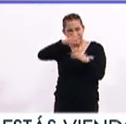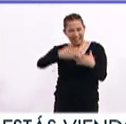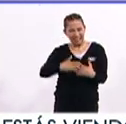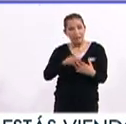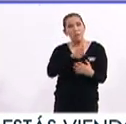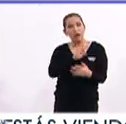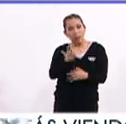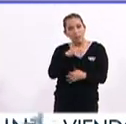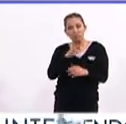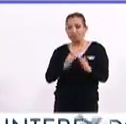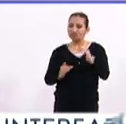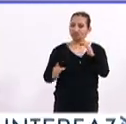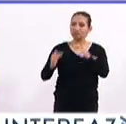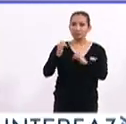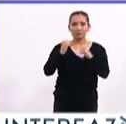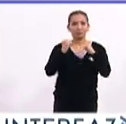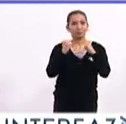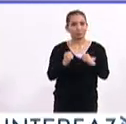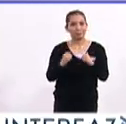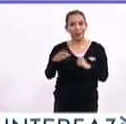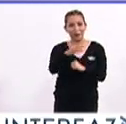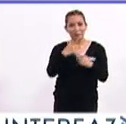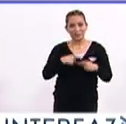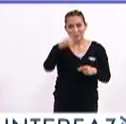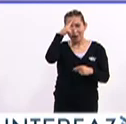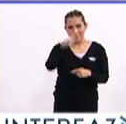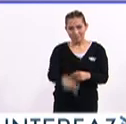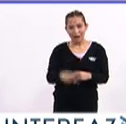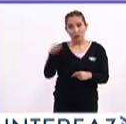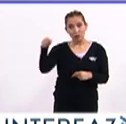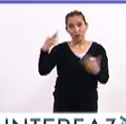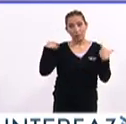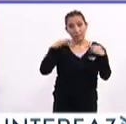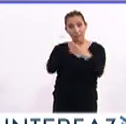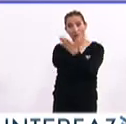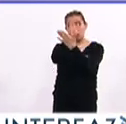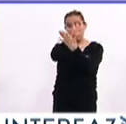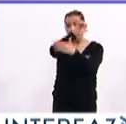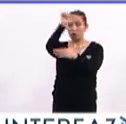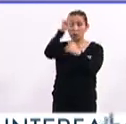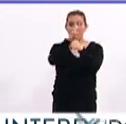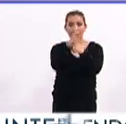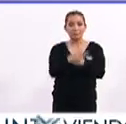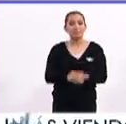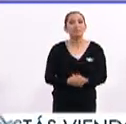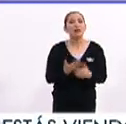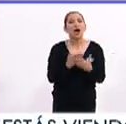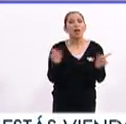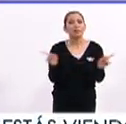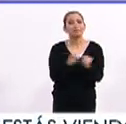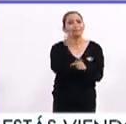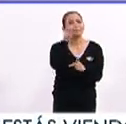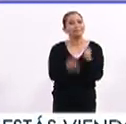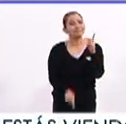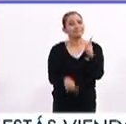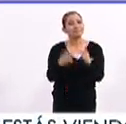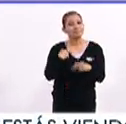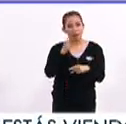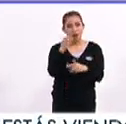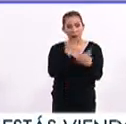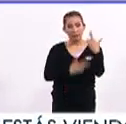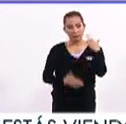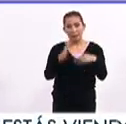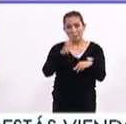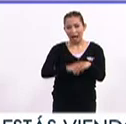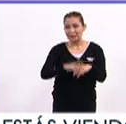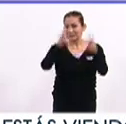podamos sacar el máximo potencial de los mexicanos en su representación en el resto del mundo. Vamos a hacer una breve pausa, pero